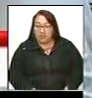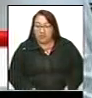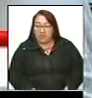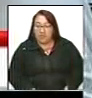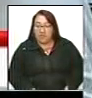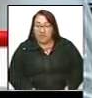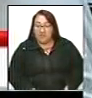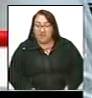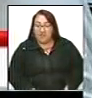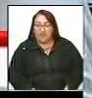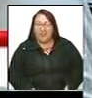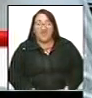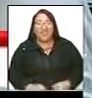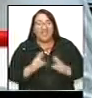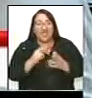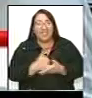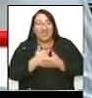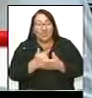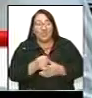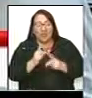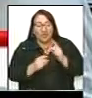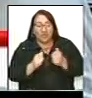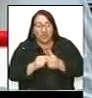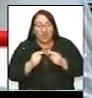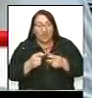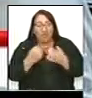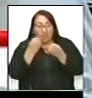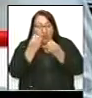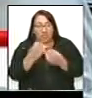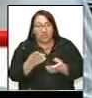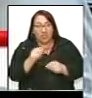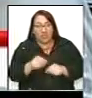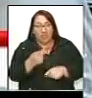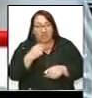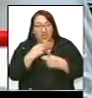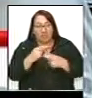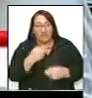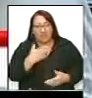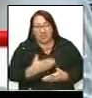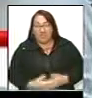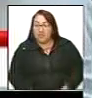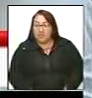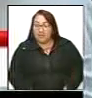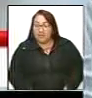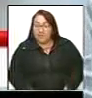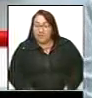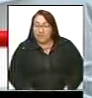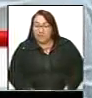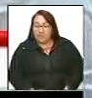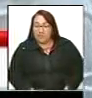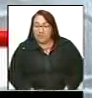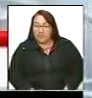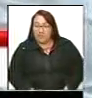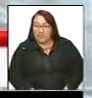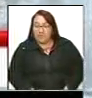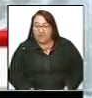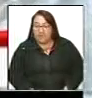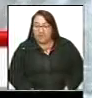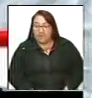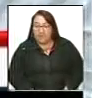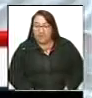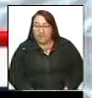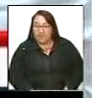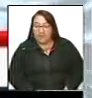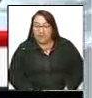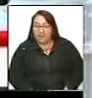que les sirve algo ese tipo de información aquí para responderles muchas gracias porque nos gustaría